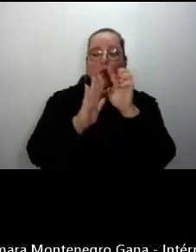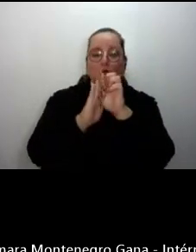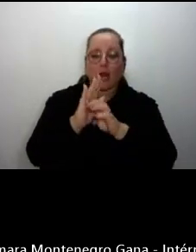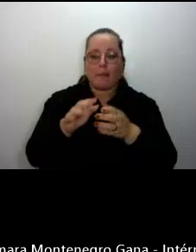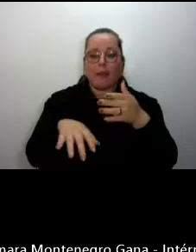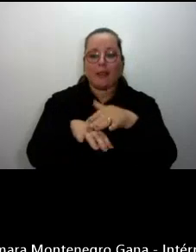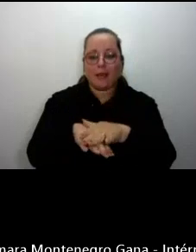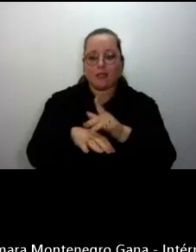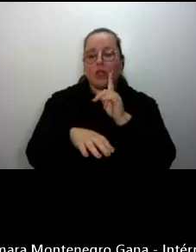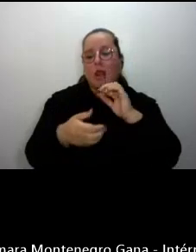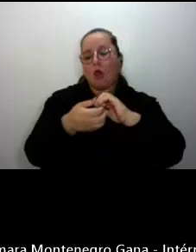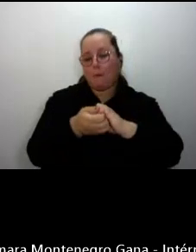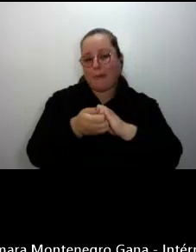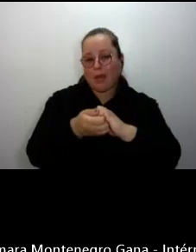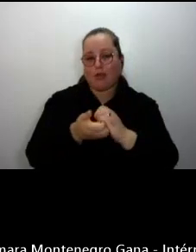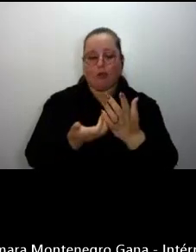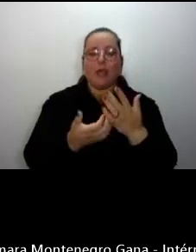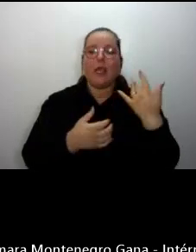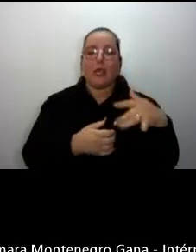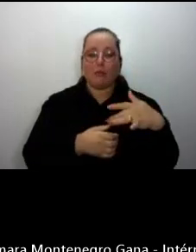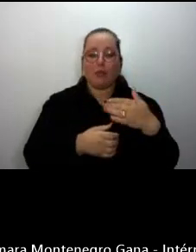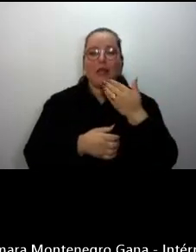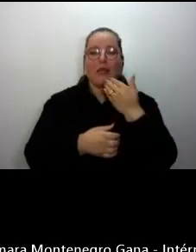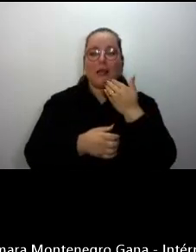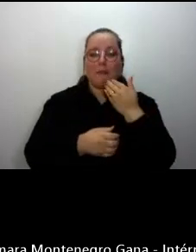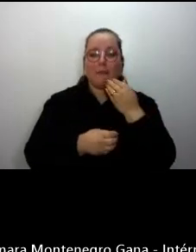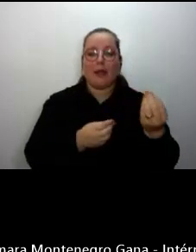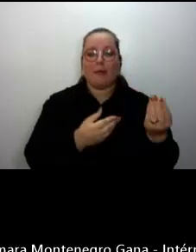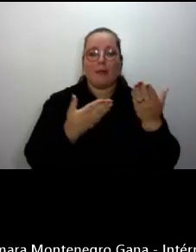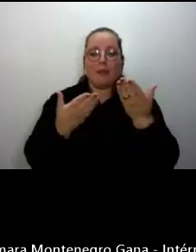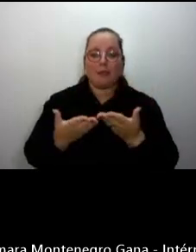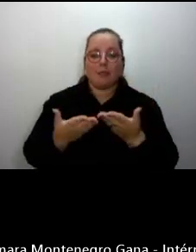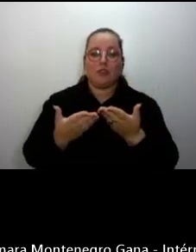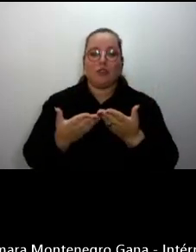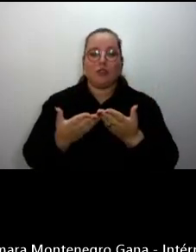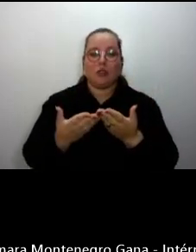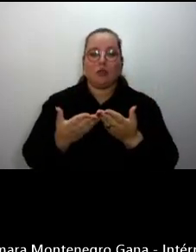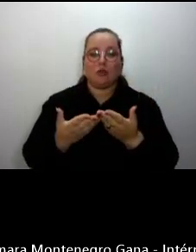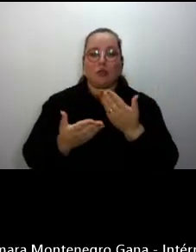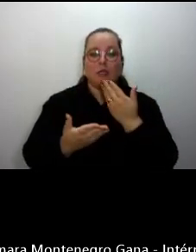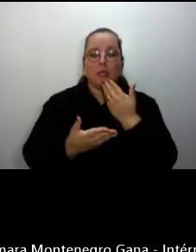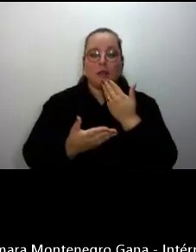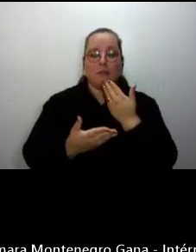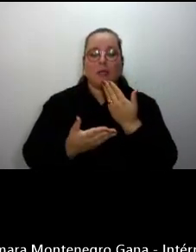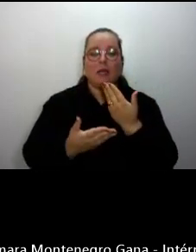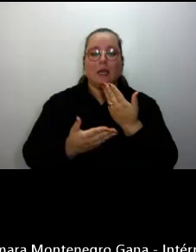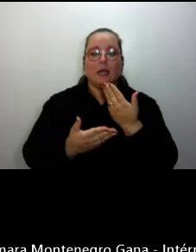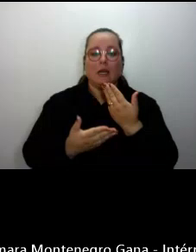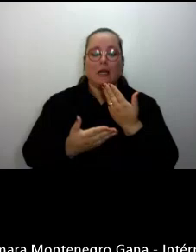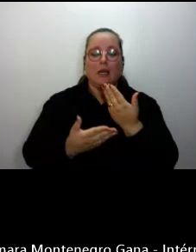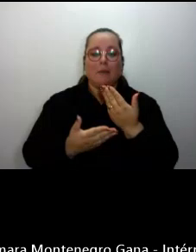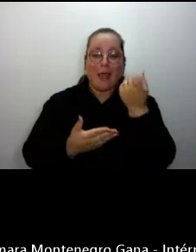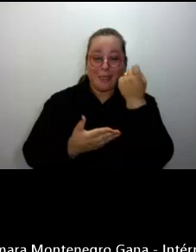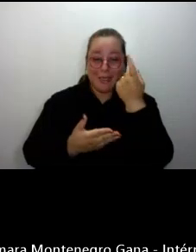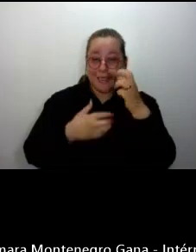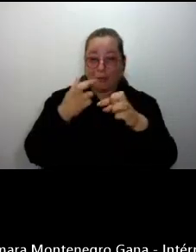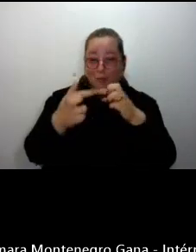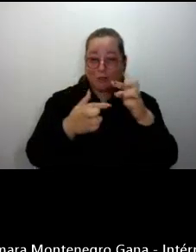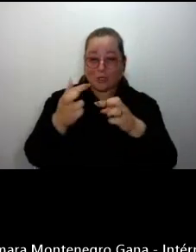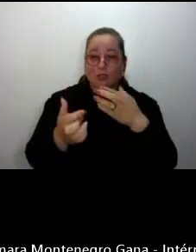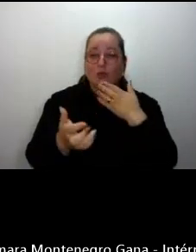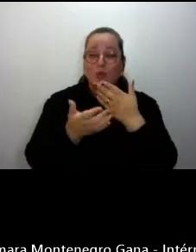el convenio. Importante también, y la invitación acá, entendiendo el proceso, ¿cierto?, es que en el momento